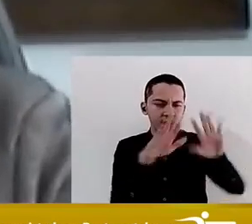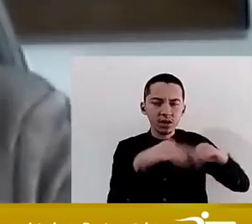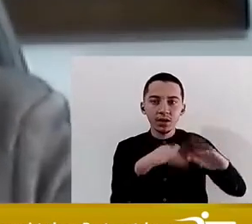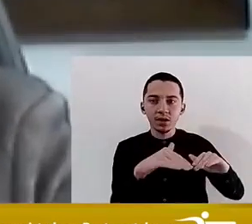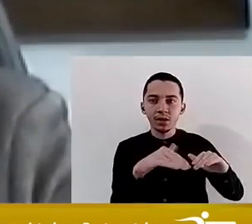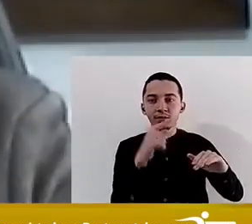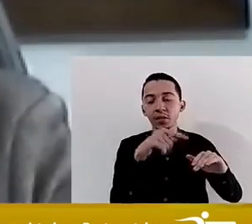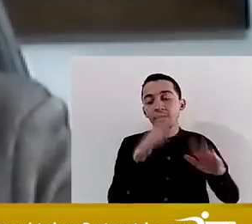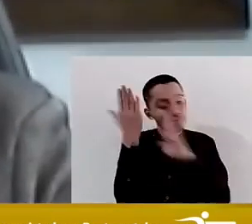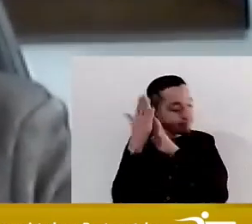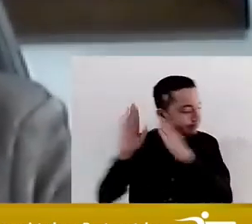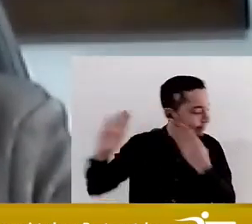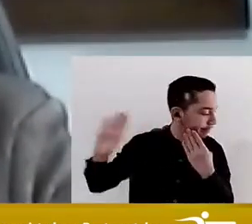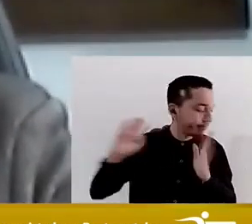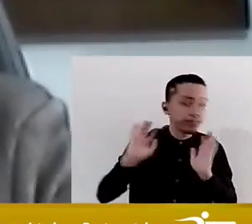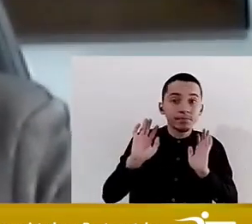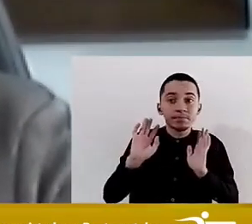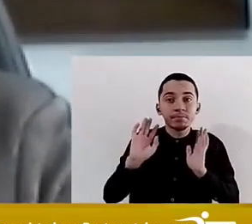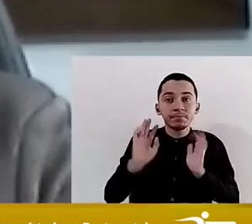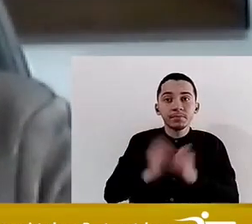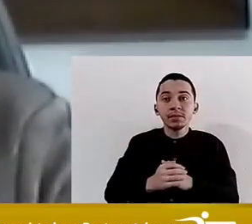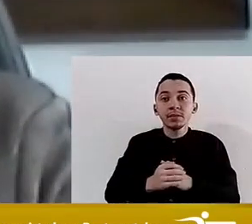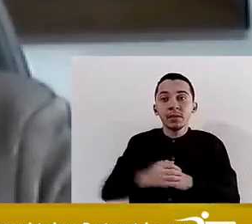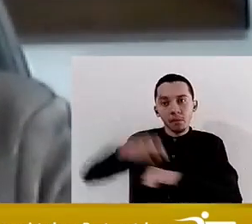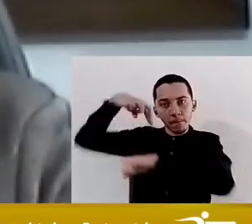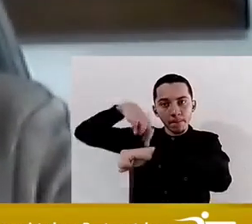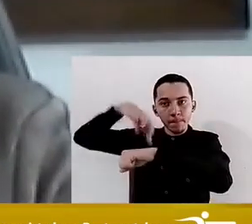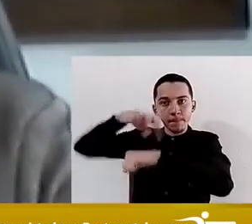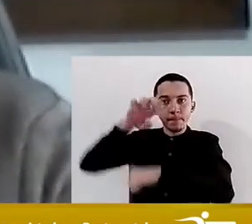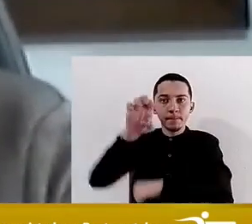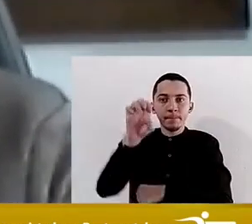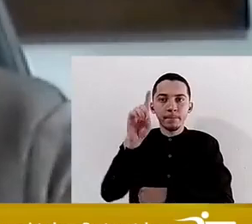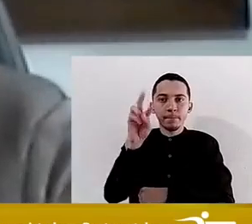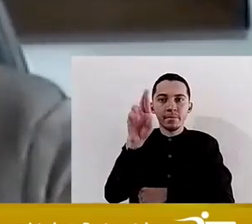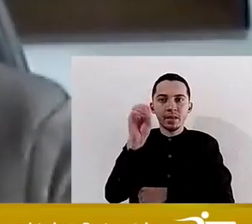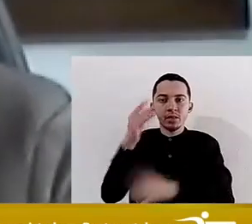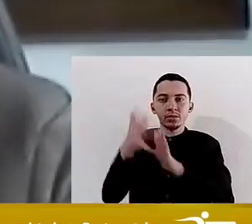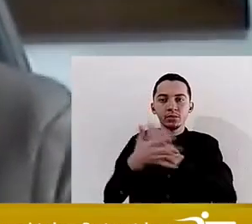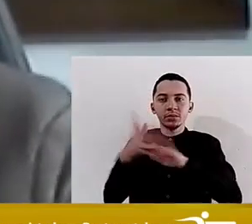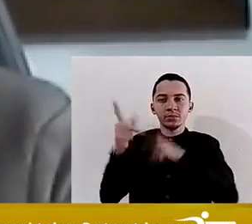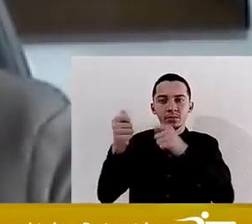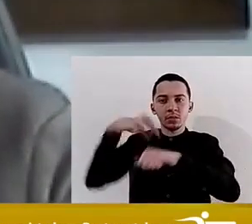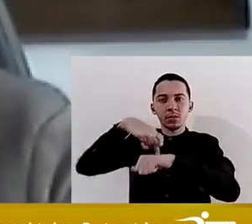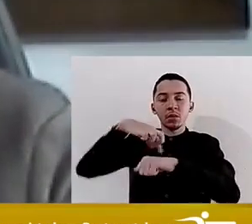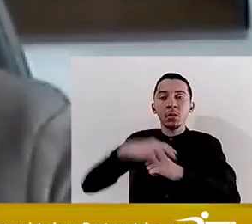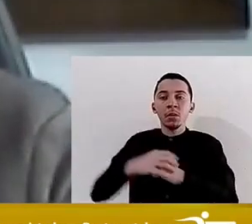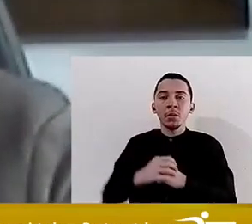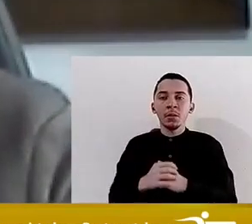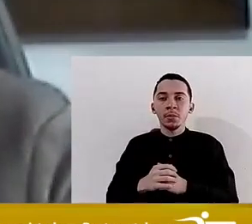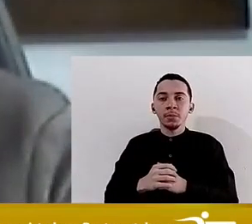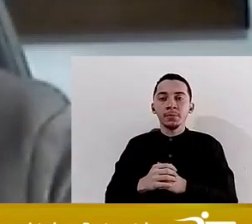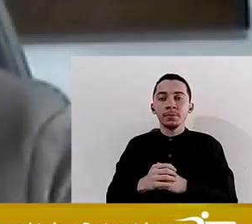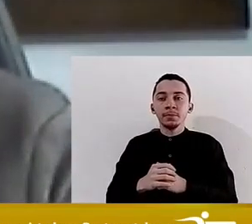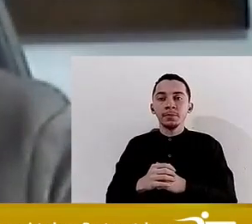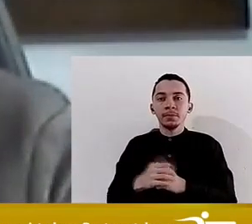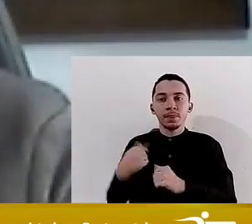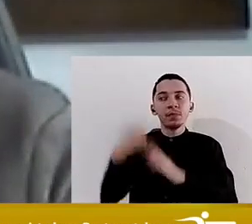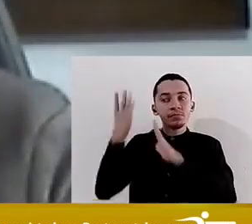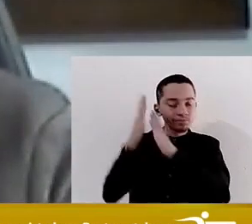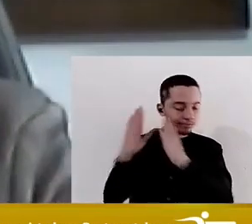Pedro estuvo descarriado. Y Jesús dijo, yo voy a orar que tu fe no se